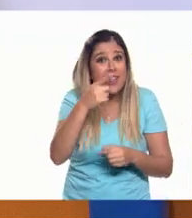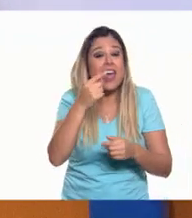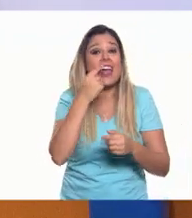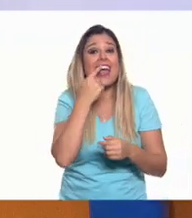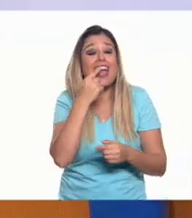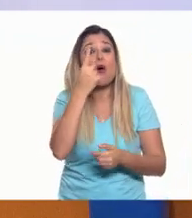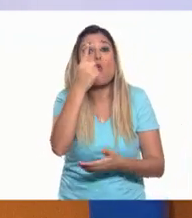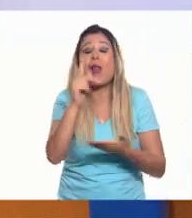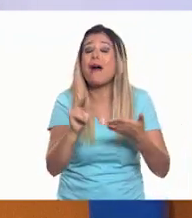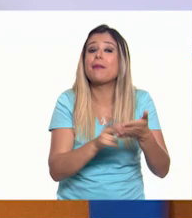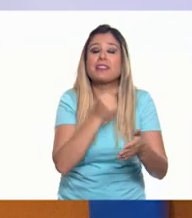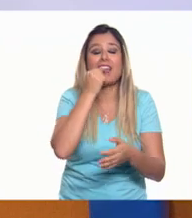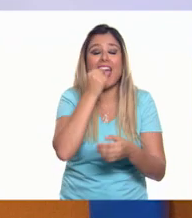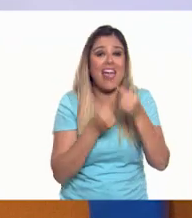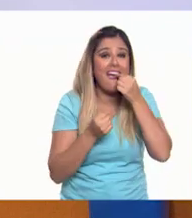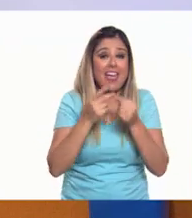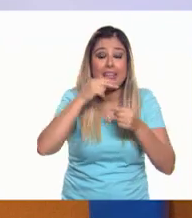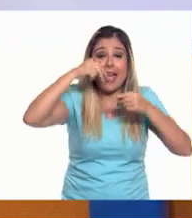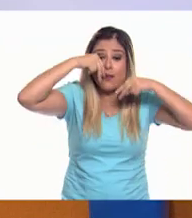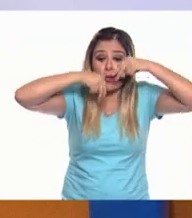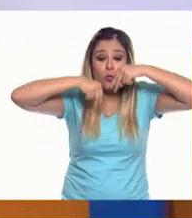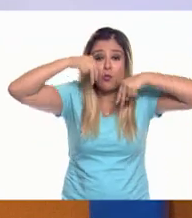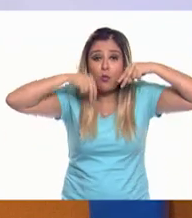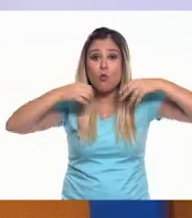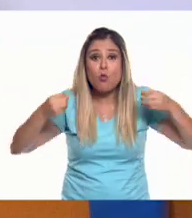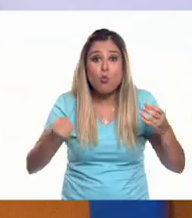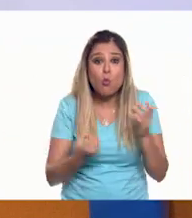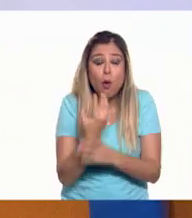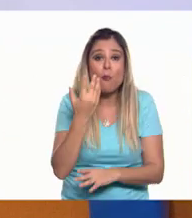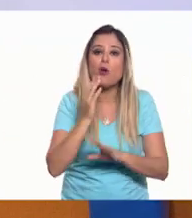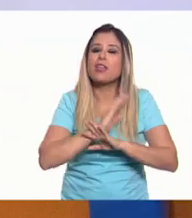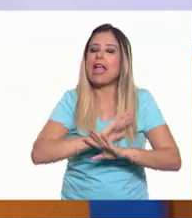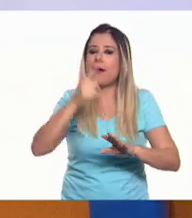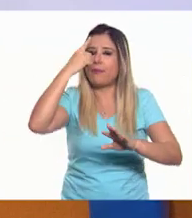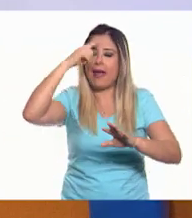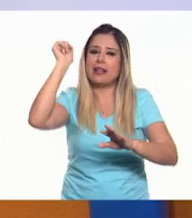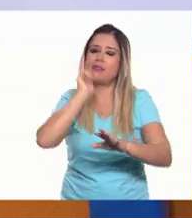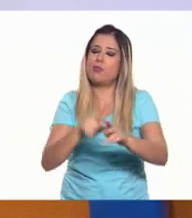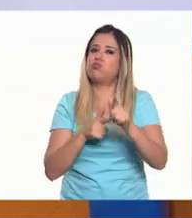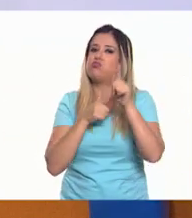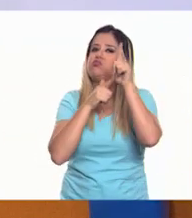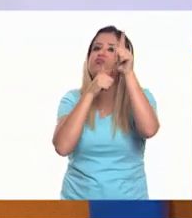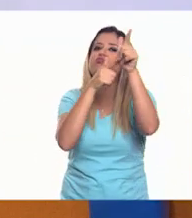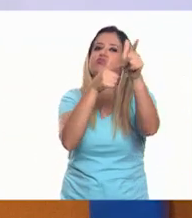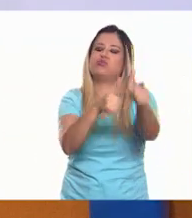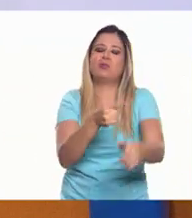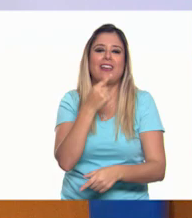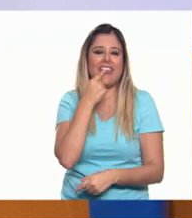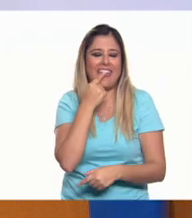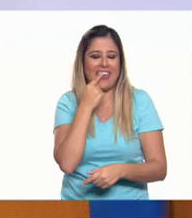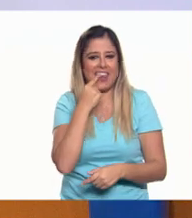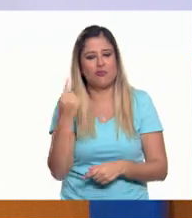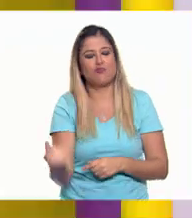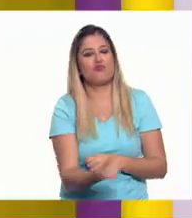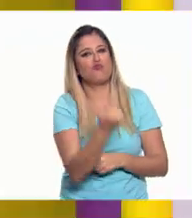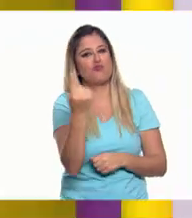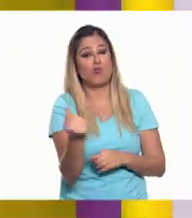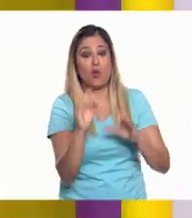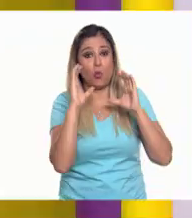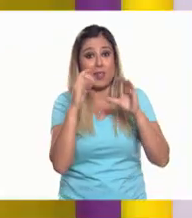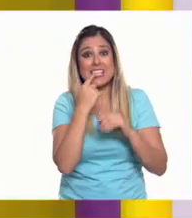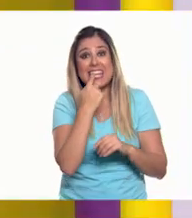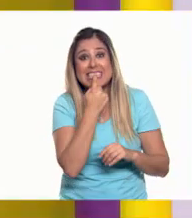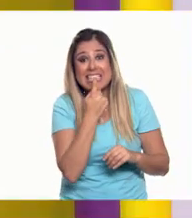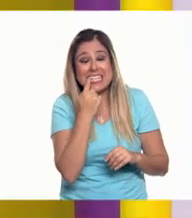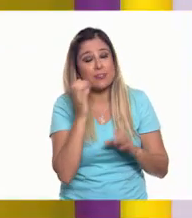vez y los siguientes dientes que nacen son de forma permanente. Son los dientes que nos van a acompañar el resto de nuestra vida. Por eso hay que cuidarlos mucho.